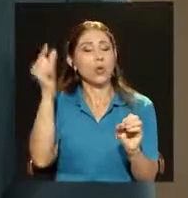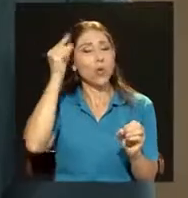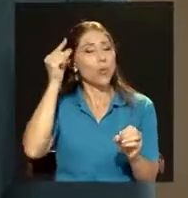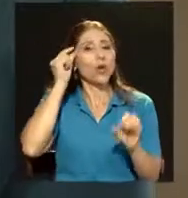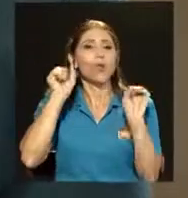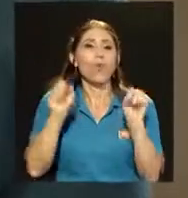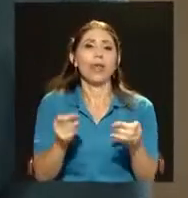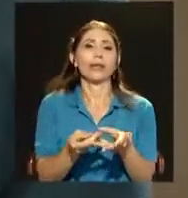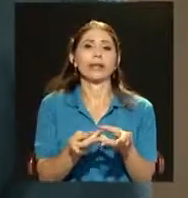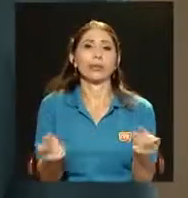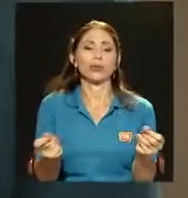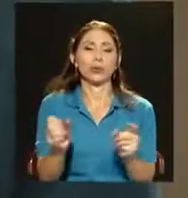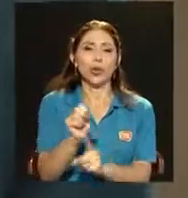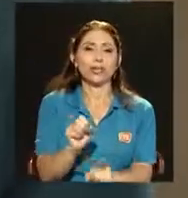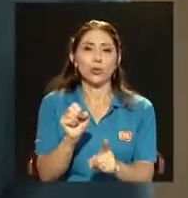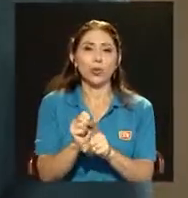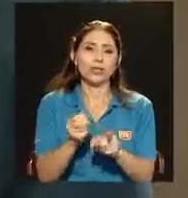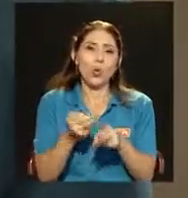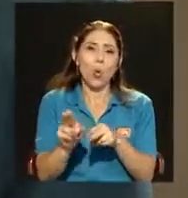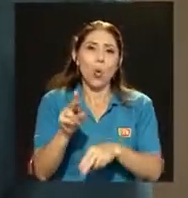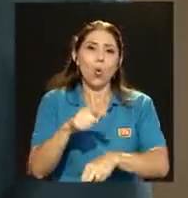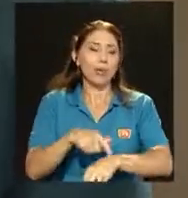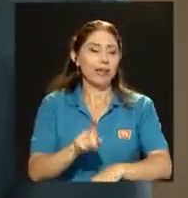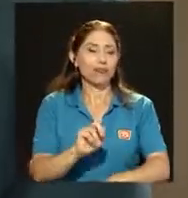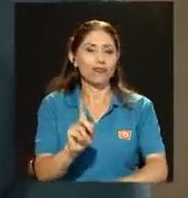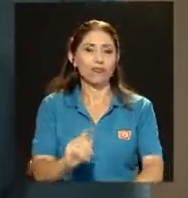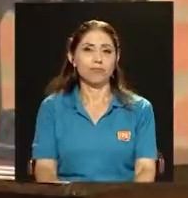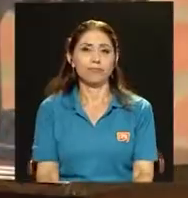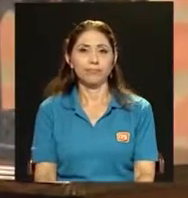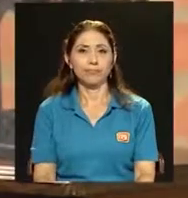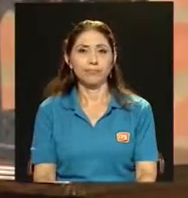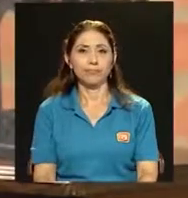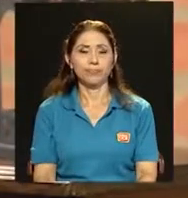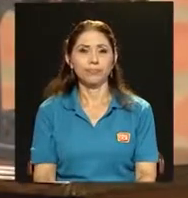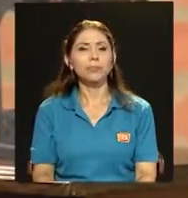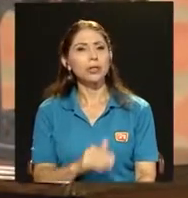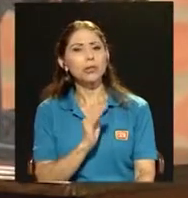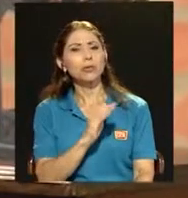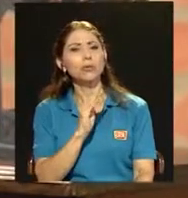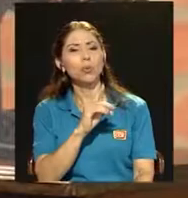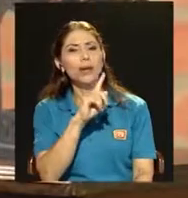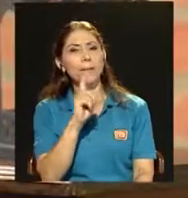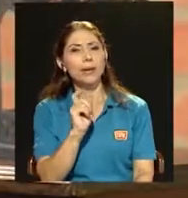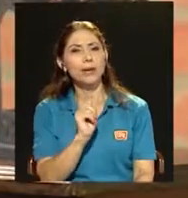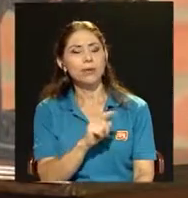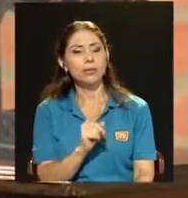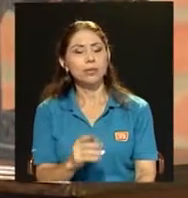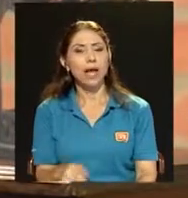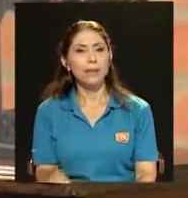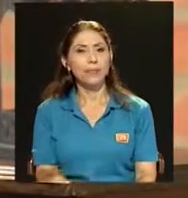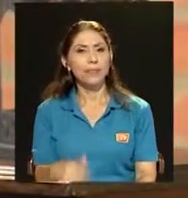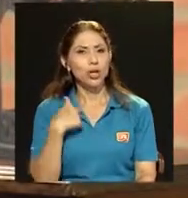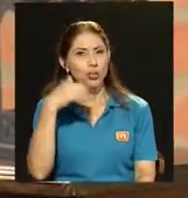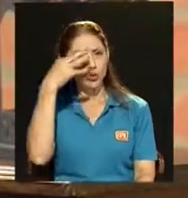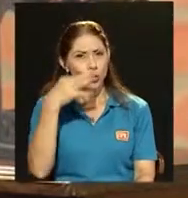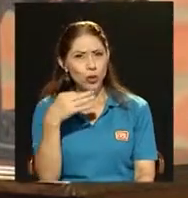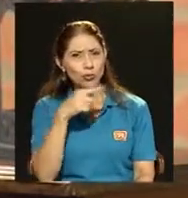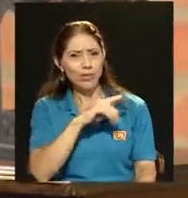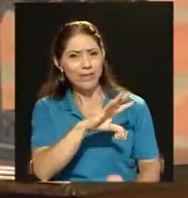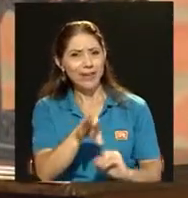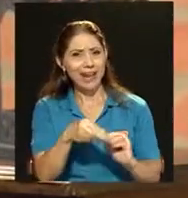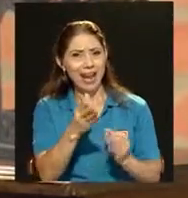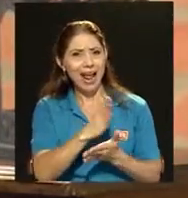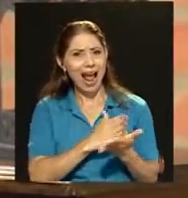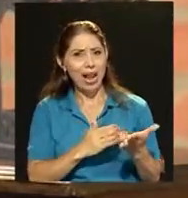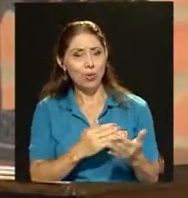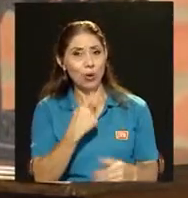la situación que tenemos en el cortísimo plazo. Yulisa, una pregunta, y yo creo que usted iba a agregar algo a